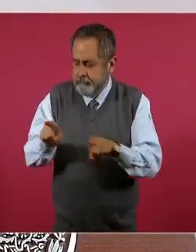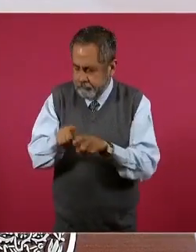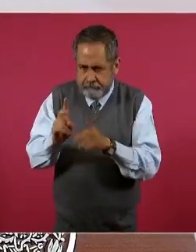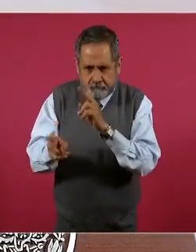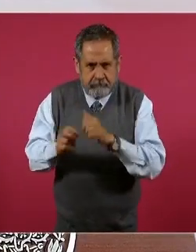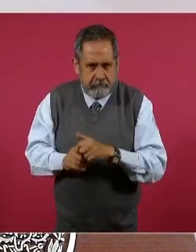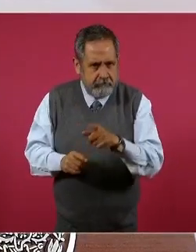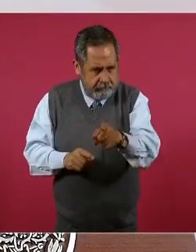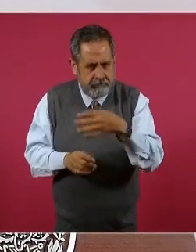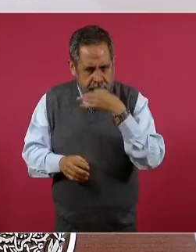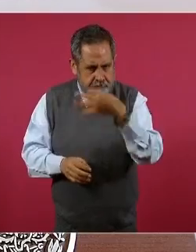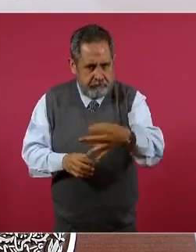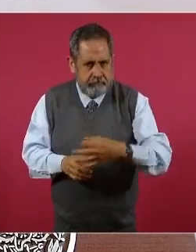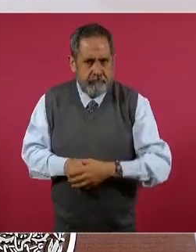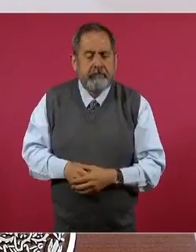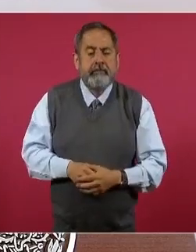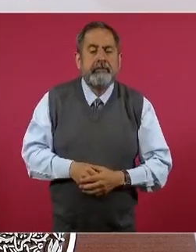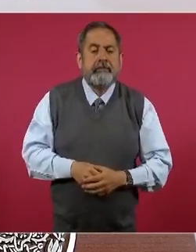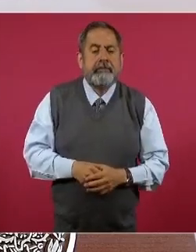Así.